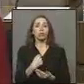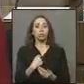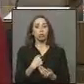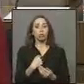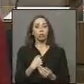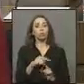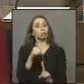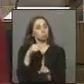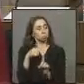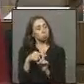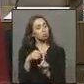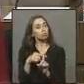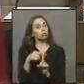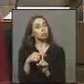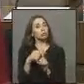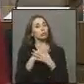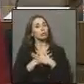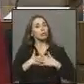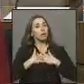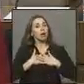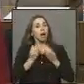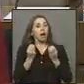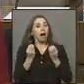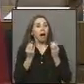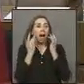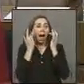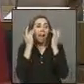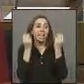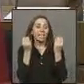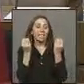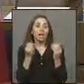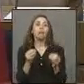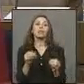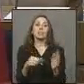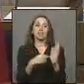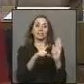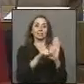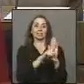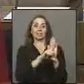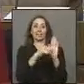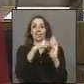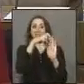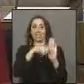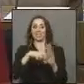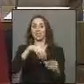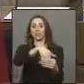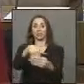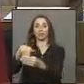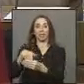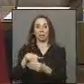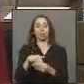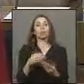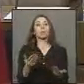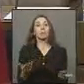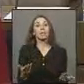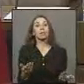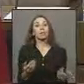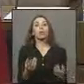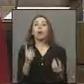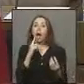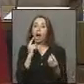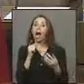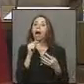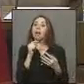positivismo y con mucha alegría, ¿no es cierto?, el hecho de que hoy día estemos votando esta ley. Pero sin duda alguna que quedan bastantes